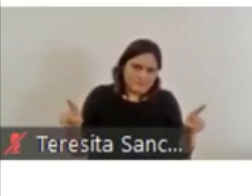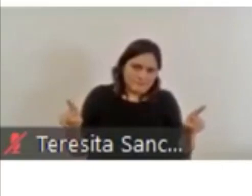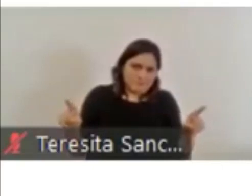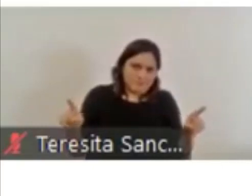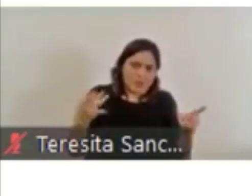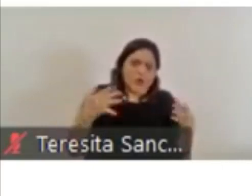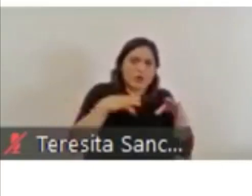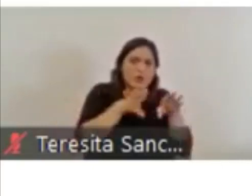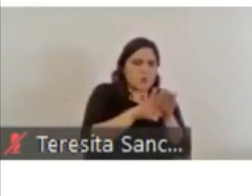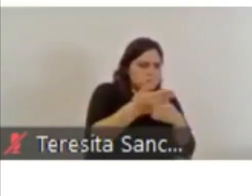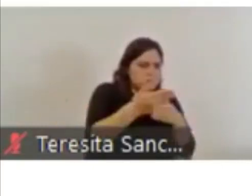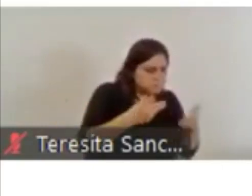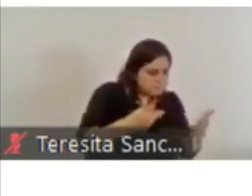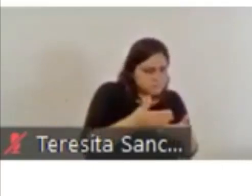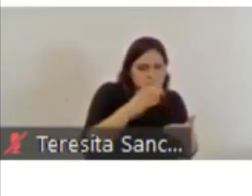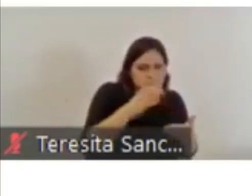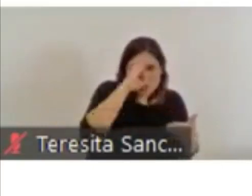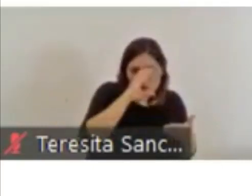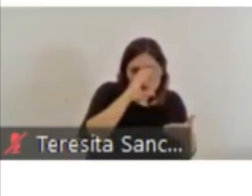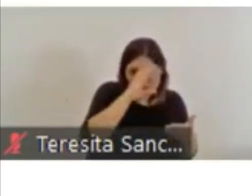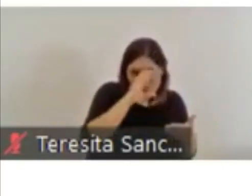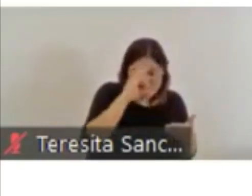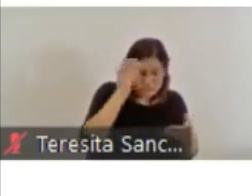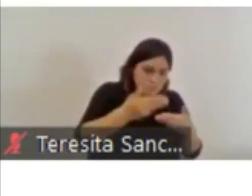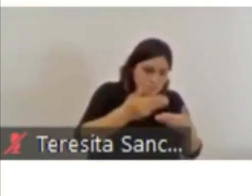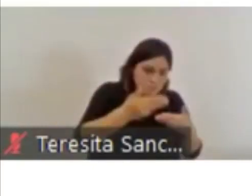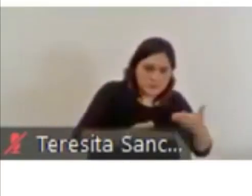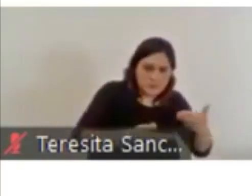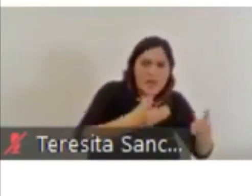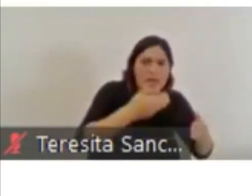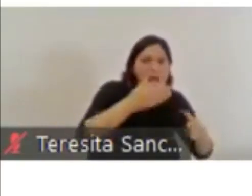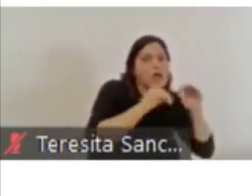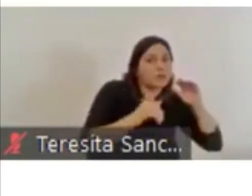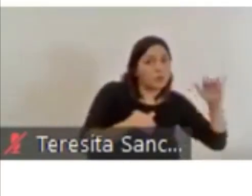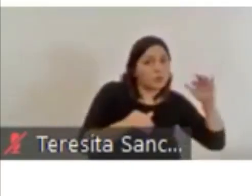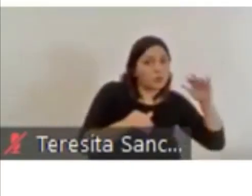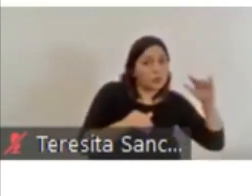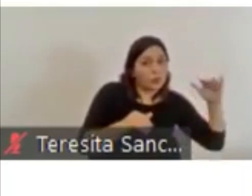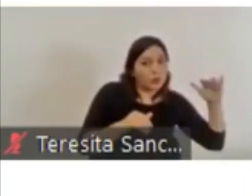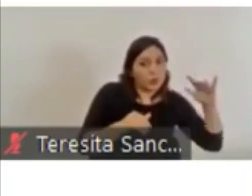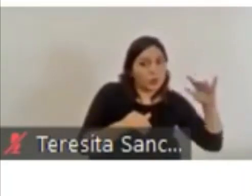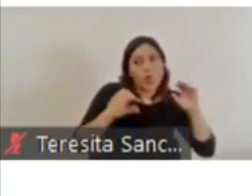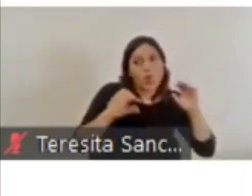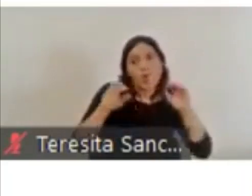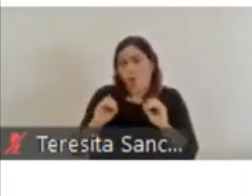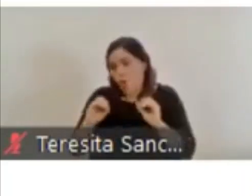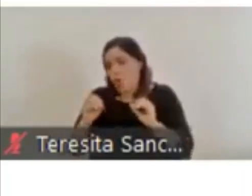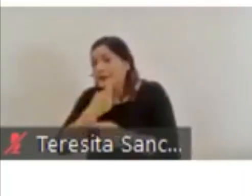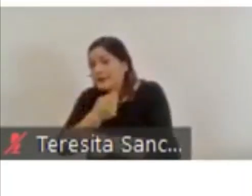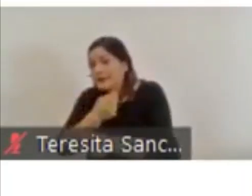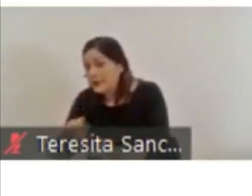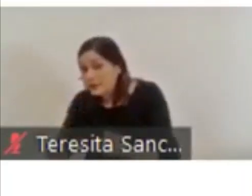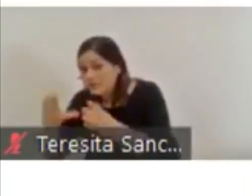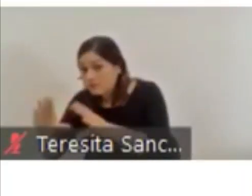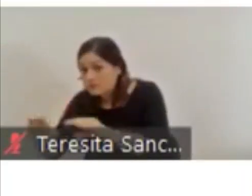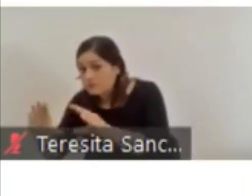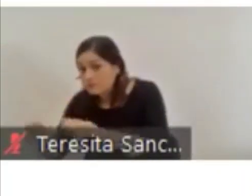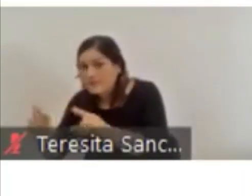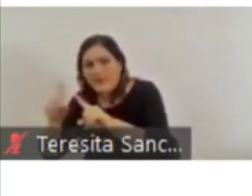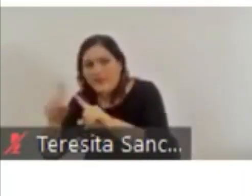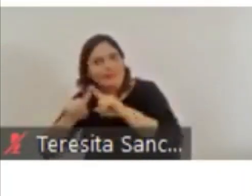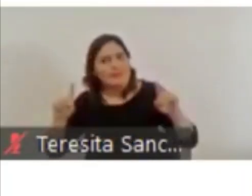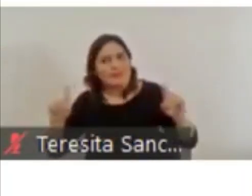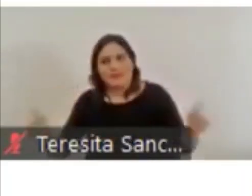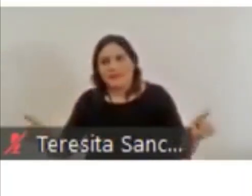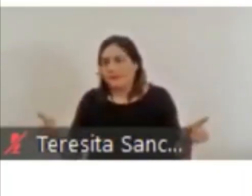facilitarle el aprendizaje al adulto a enseñar a un pequeño.